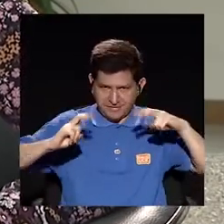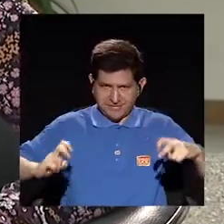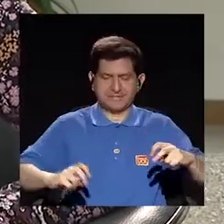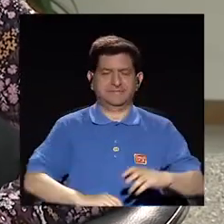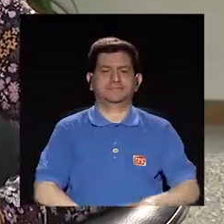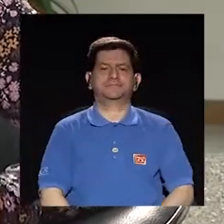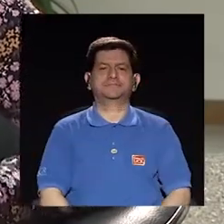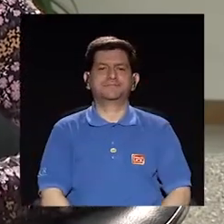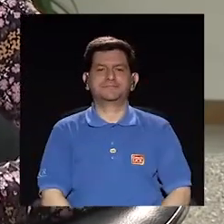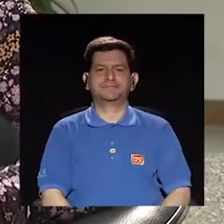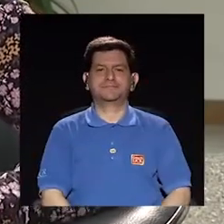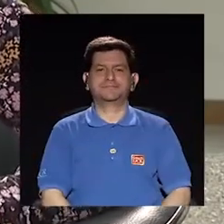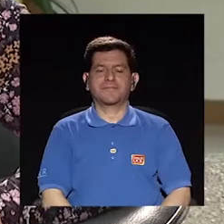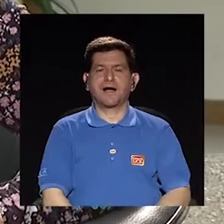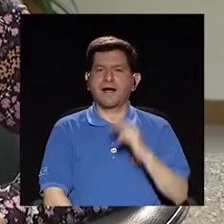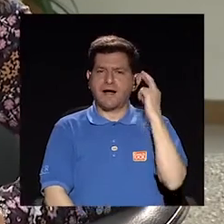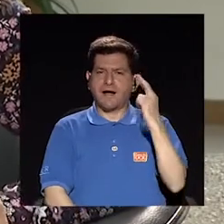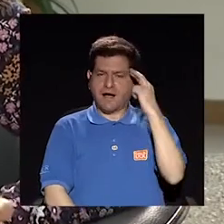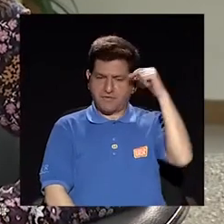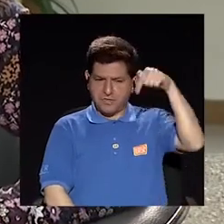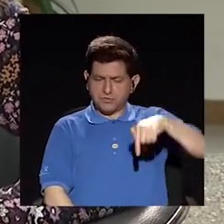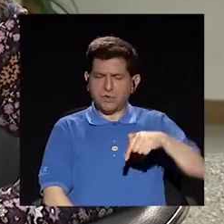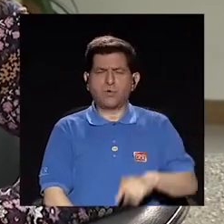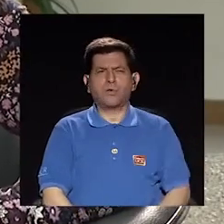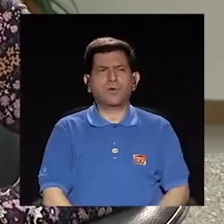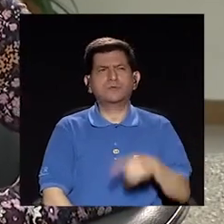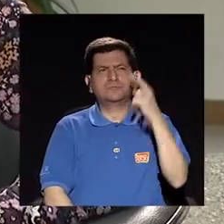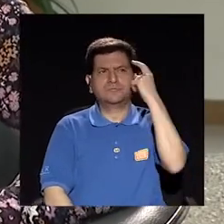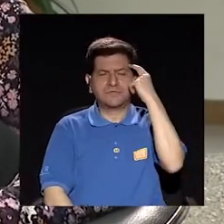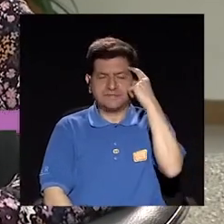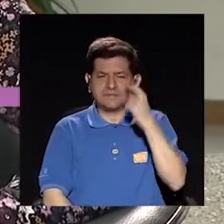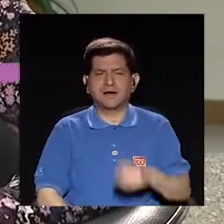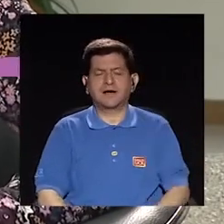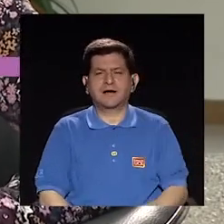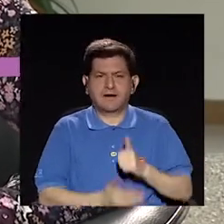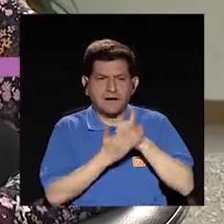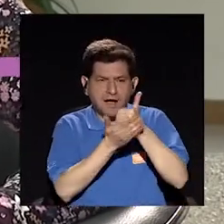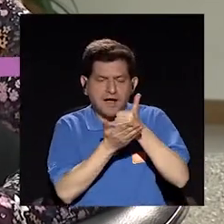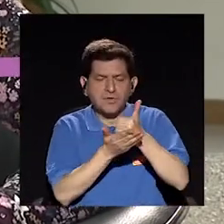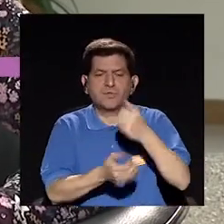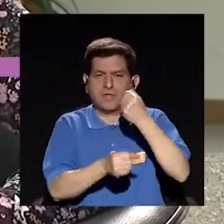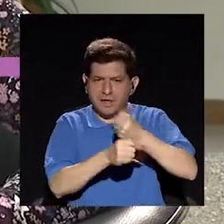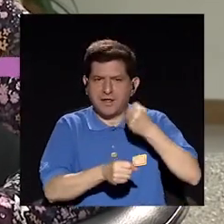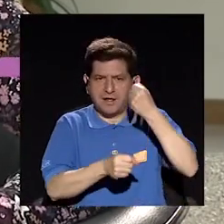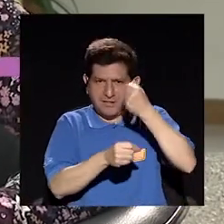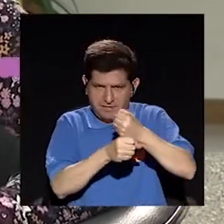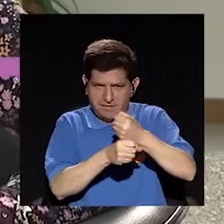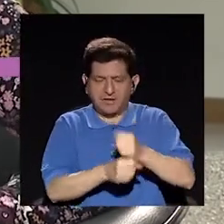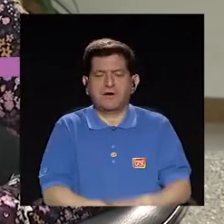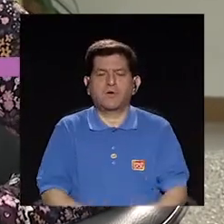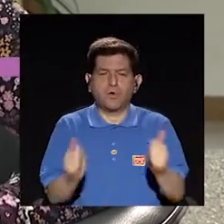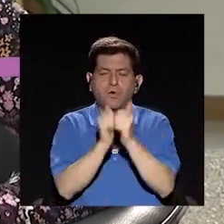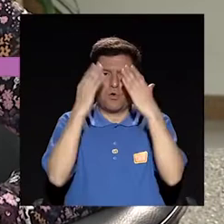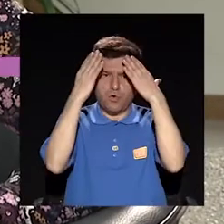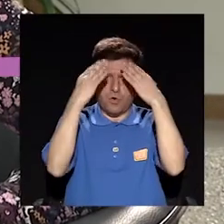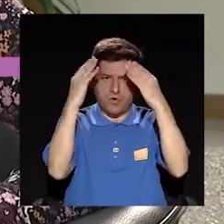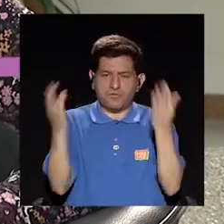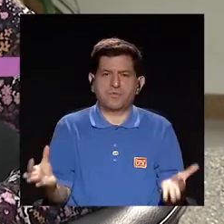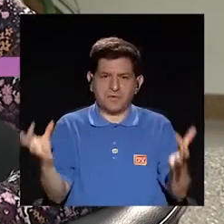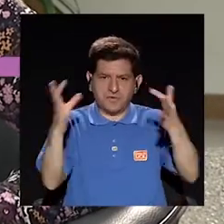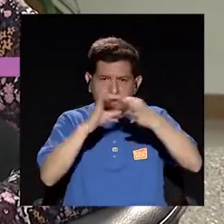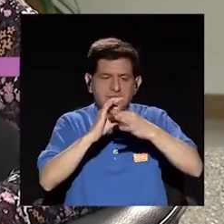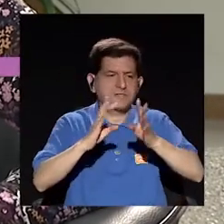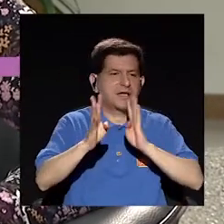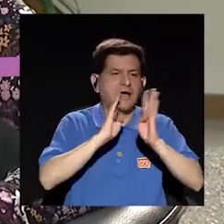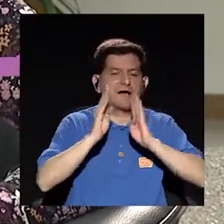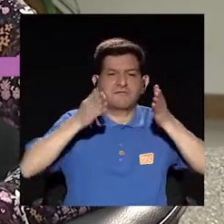hoy. Por eso es que hoy nos planteamos en colaborar un poco con esta tarea y traerles información acerca